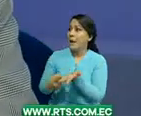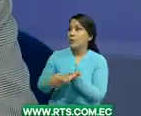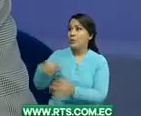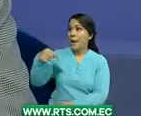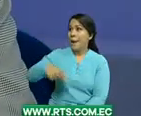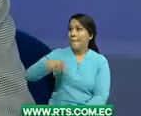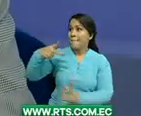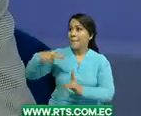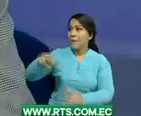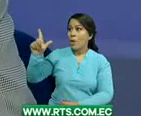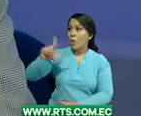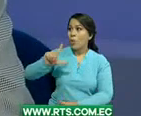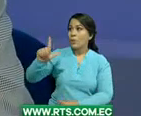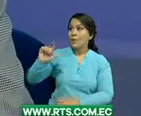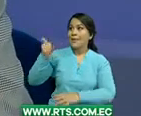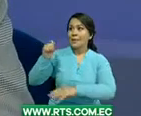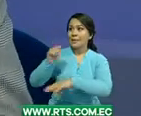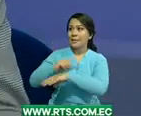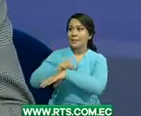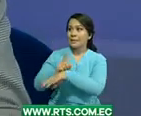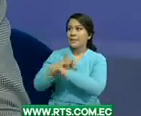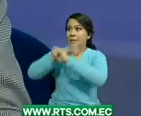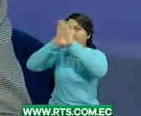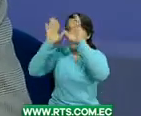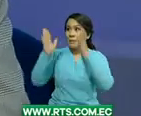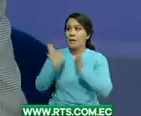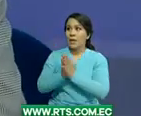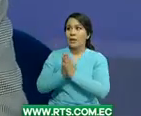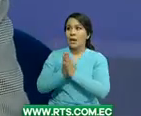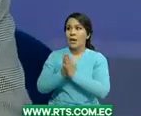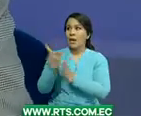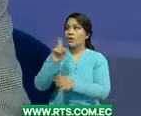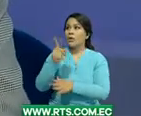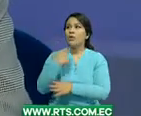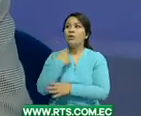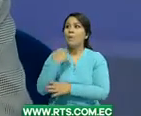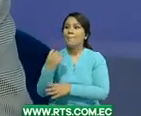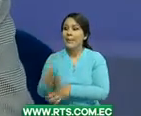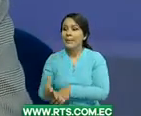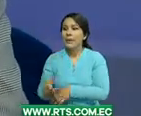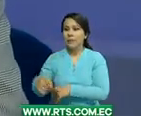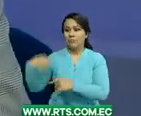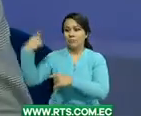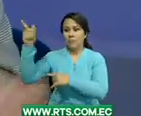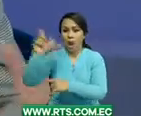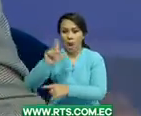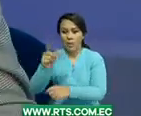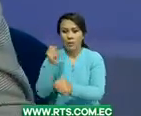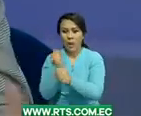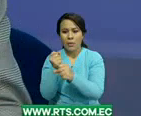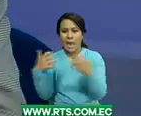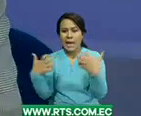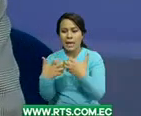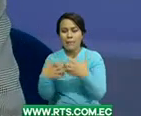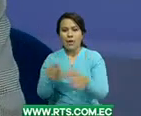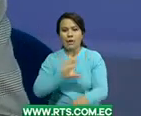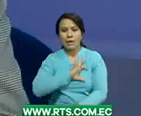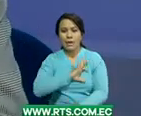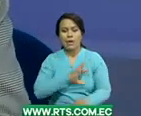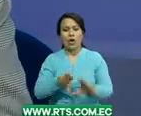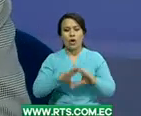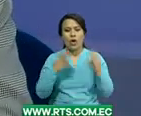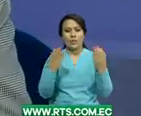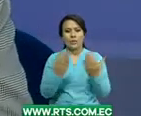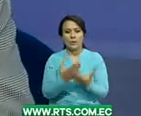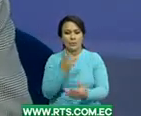día, lunes, a las 10 de la mañana en la corporación. Nosotros no tenemos que perder tiempo. Nuestros equipos están listos. Hay una comisión técnica, una comisión legal que